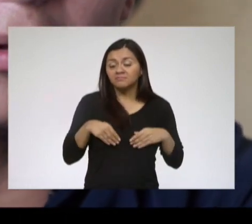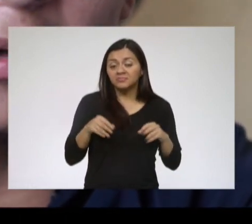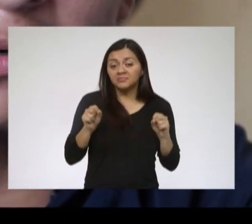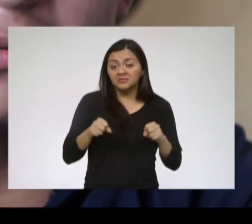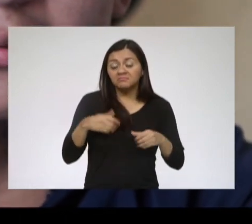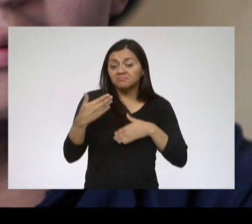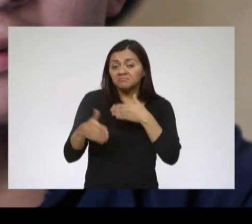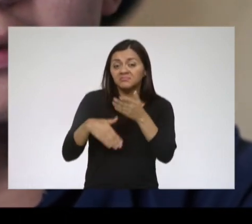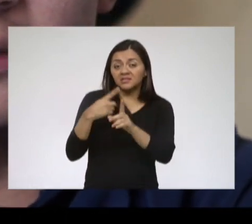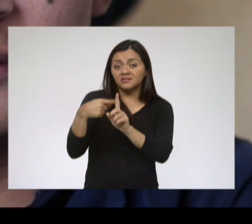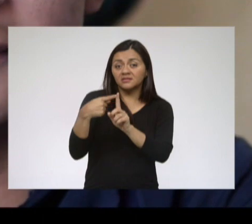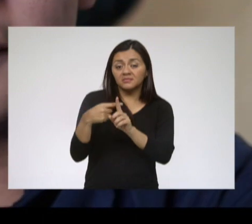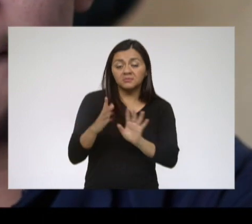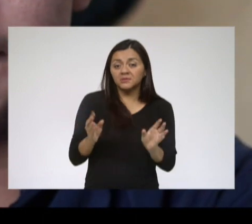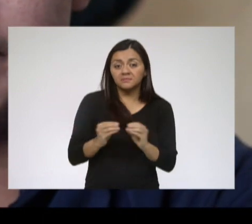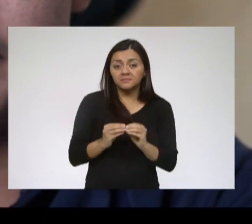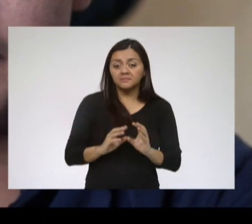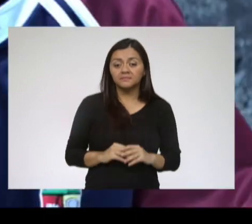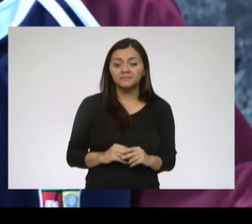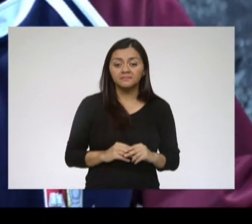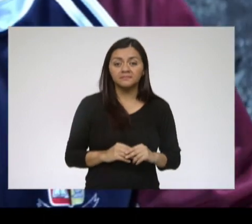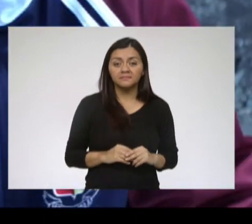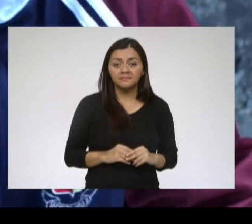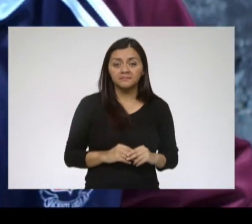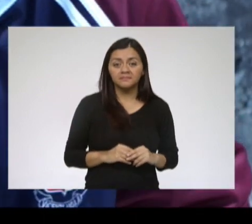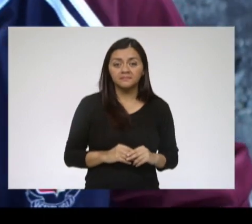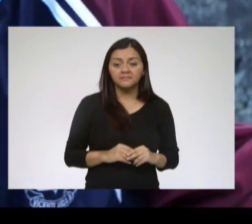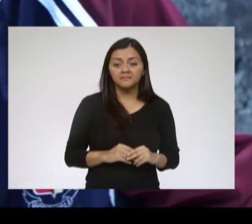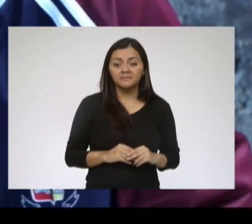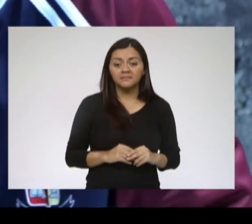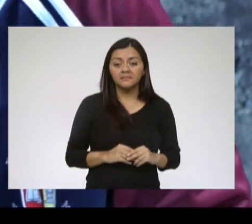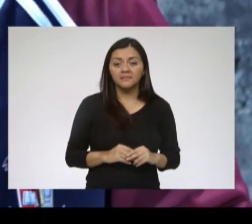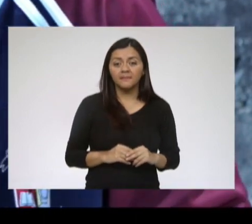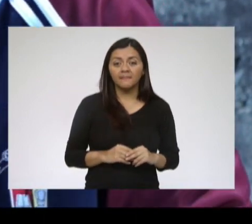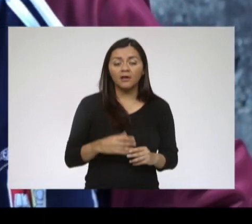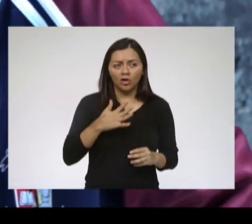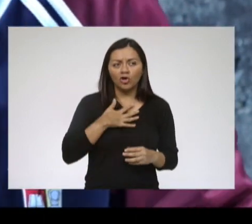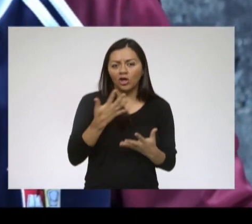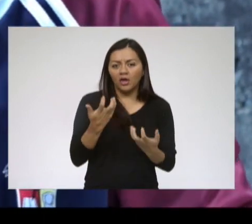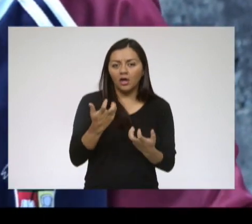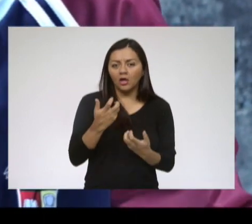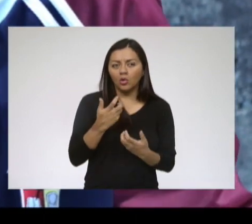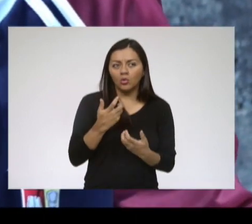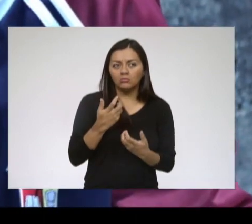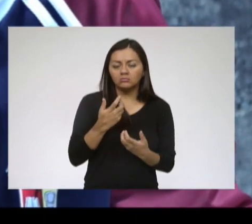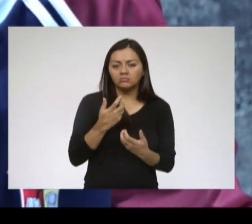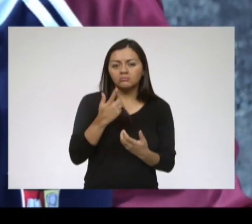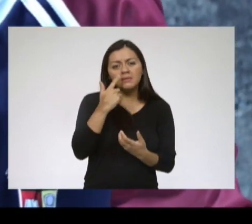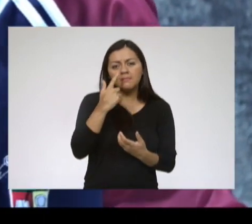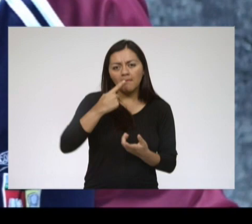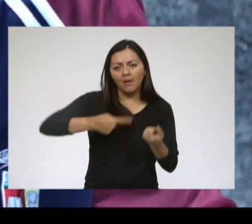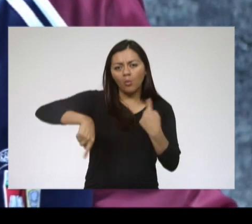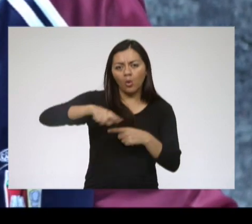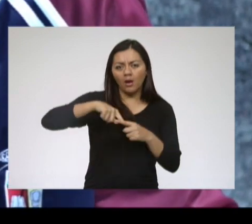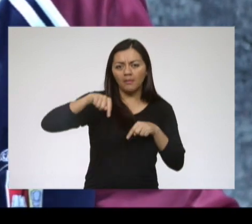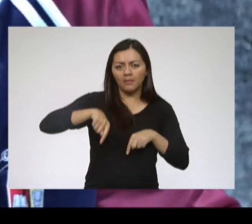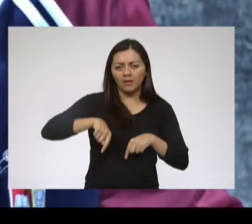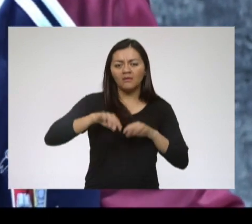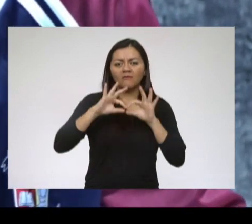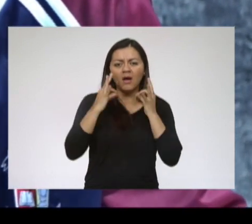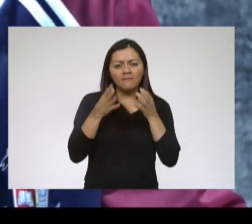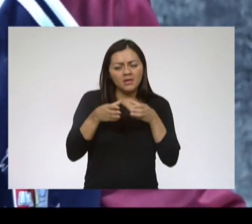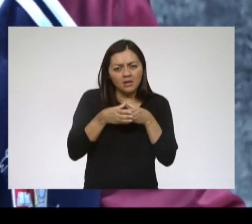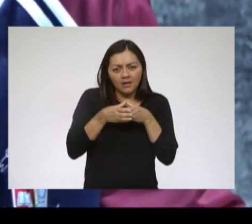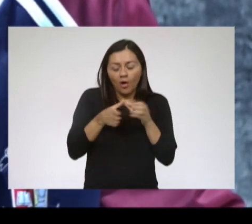seguir adelante. Sí. Me gustaría que mi papá regrese para estar aquí, todo, ser una